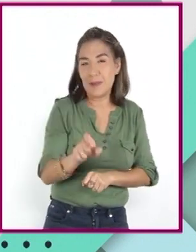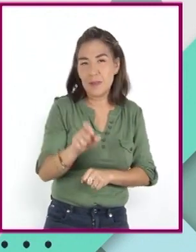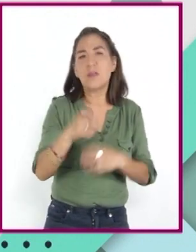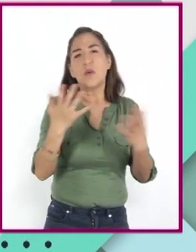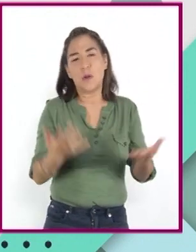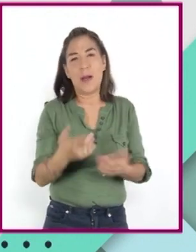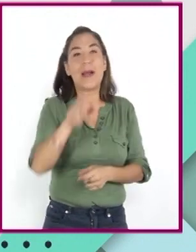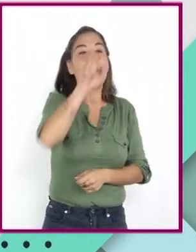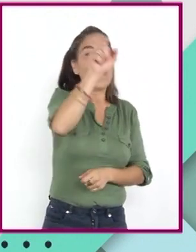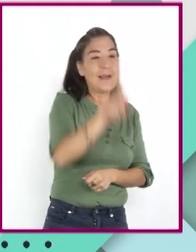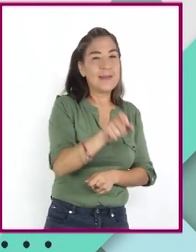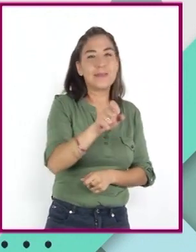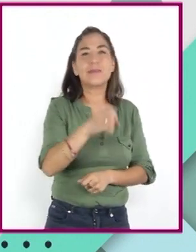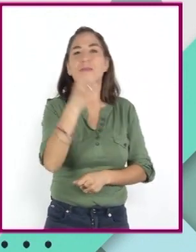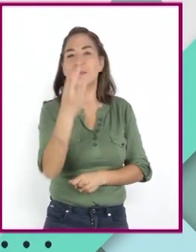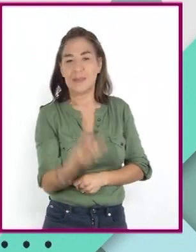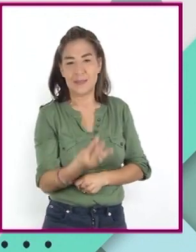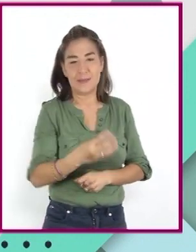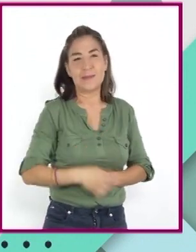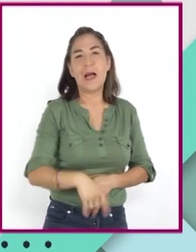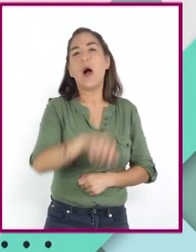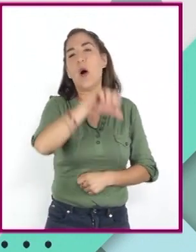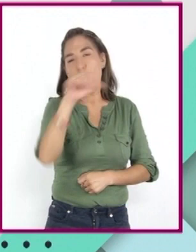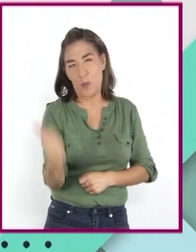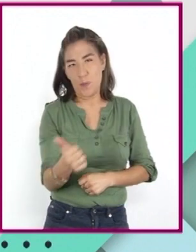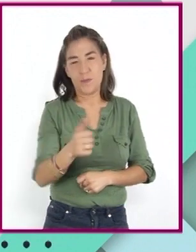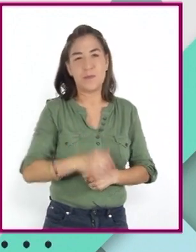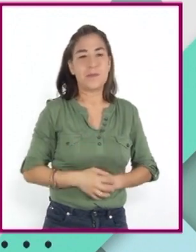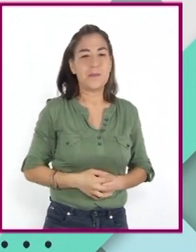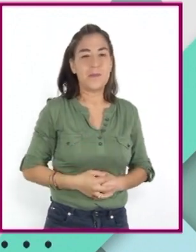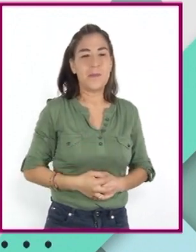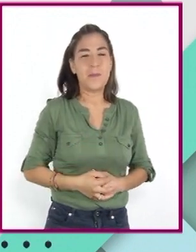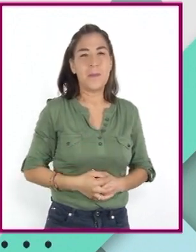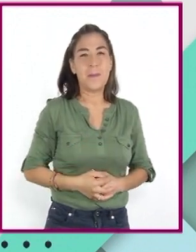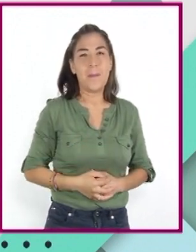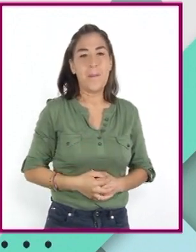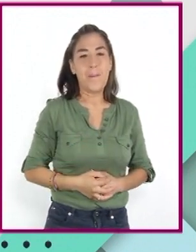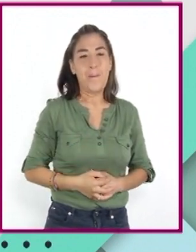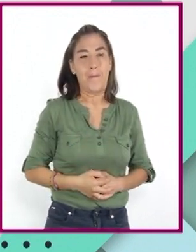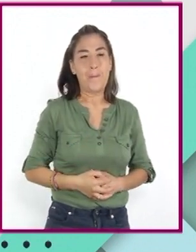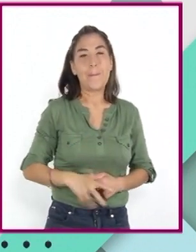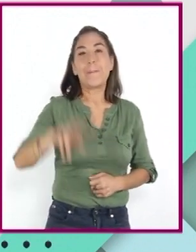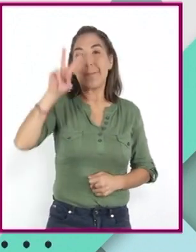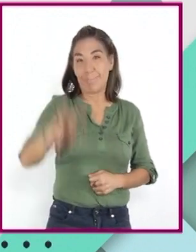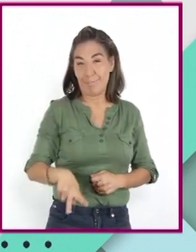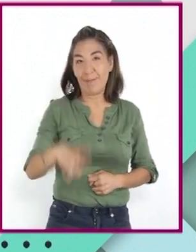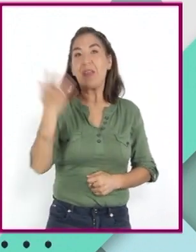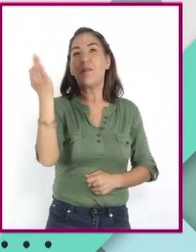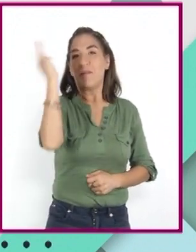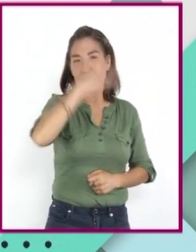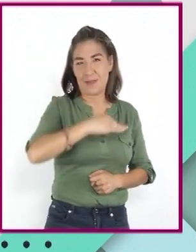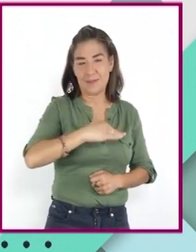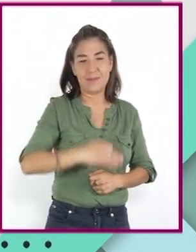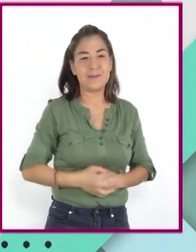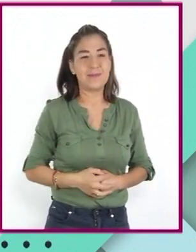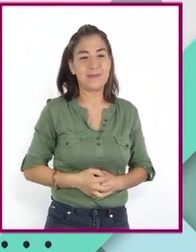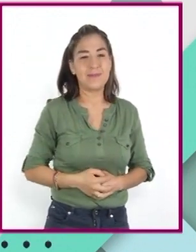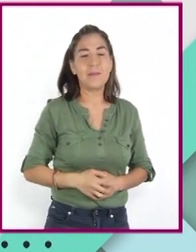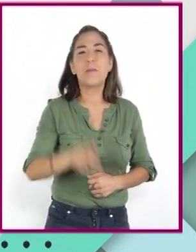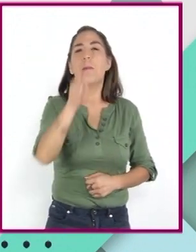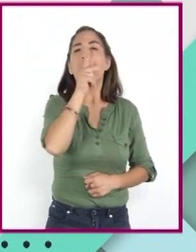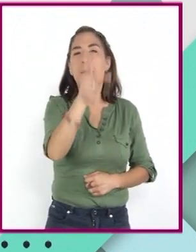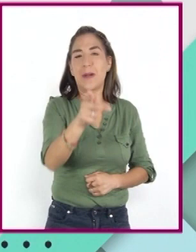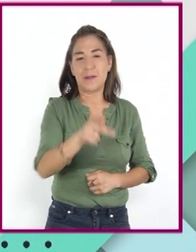x tercios. Pasemos al siguiente enunciado. ¿Cierto o falso?